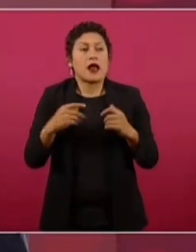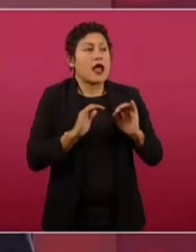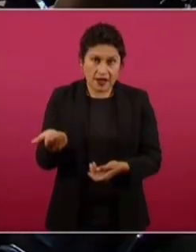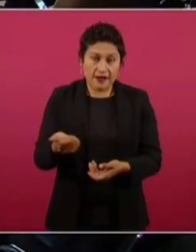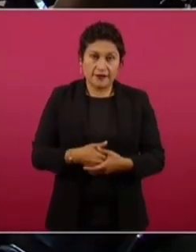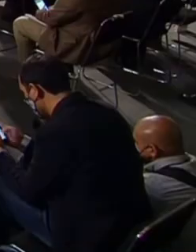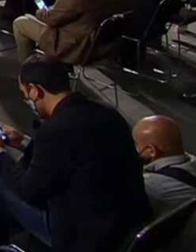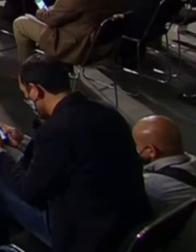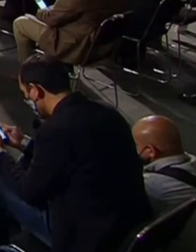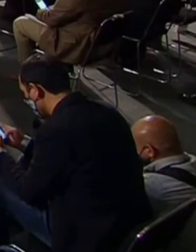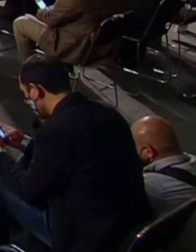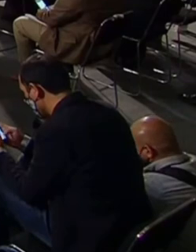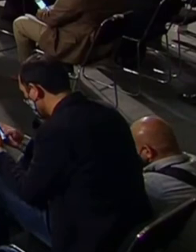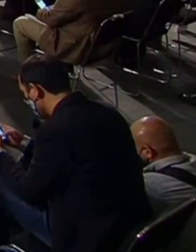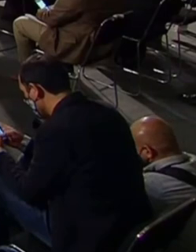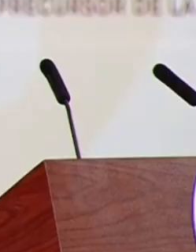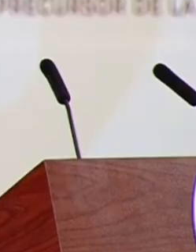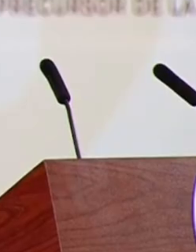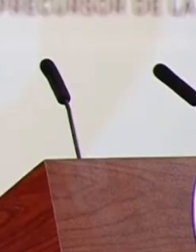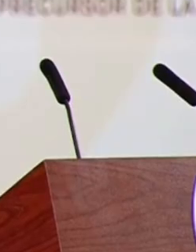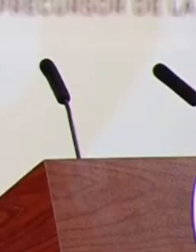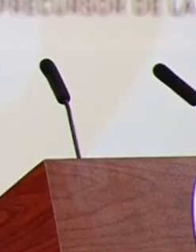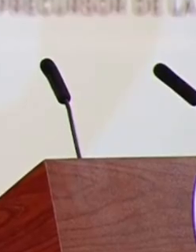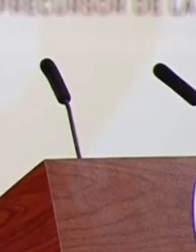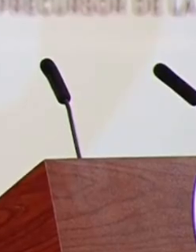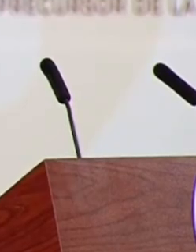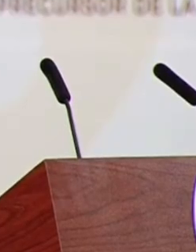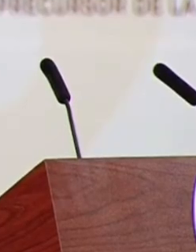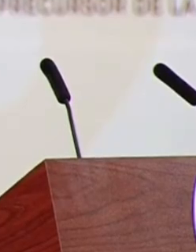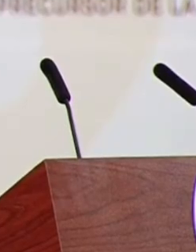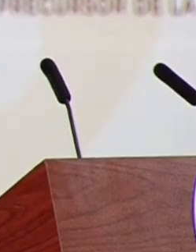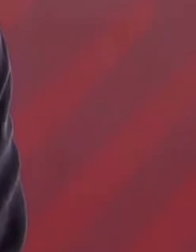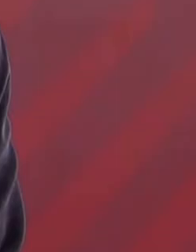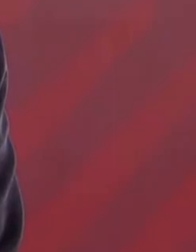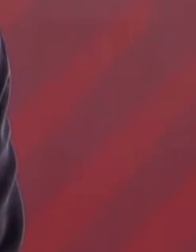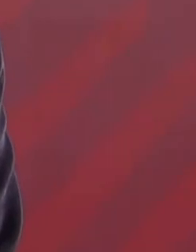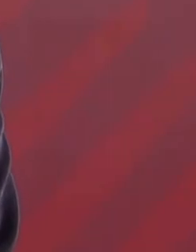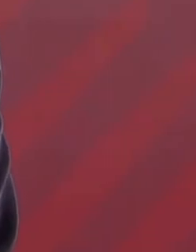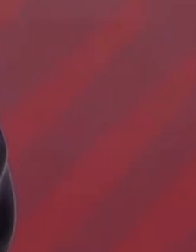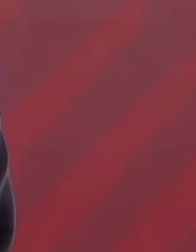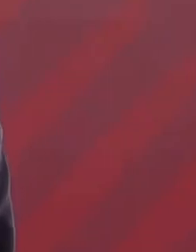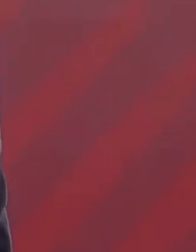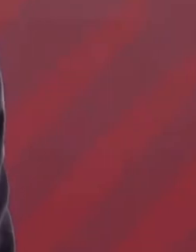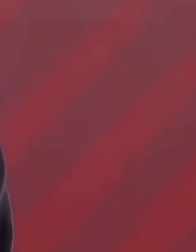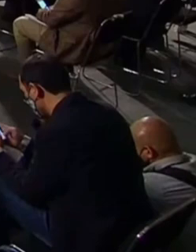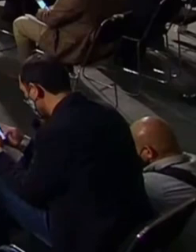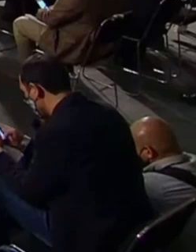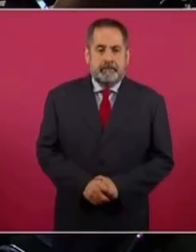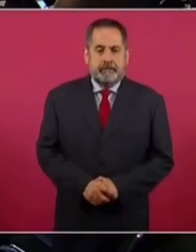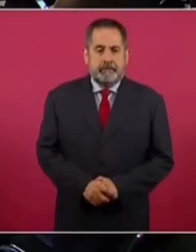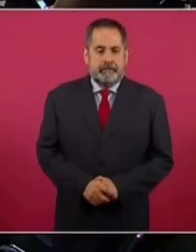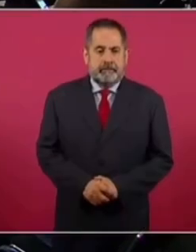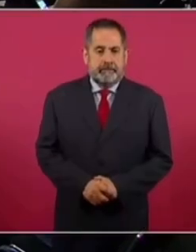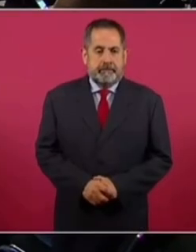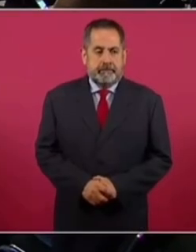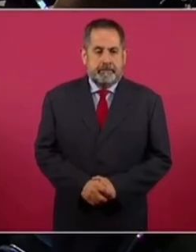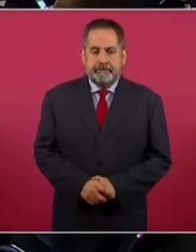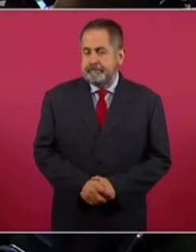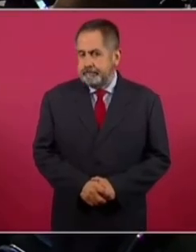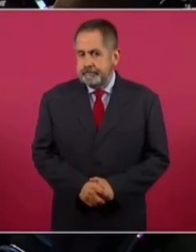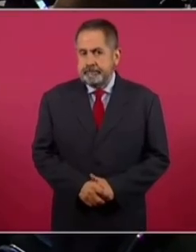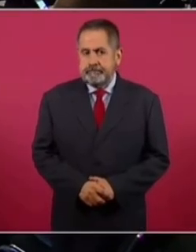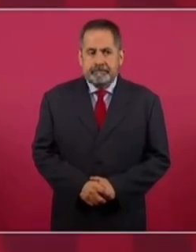Seguro Social para castigar al que aparece inscribiendo a los trabajadores al seguro y no a